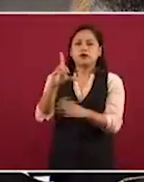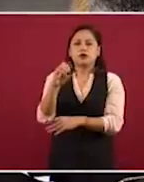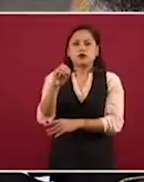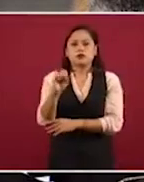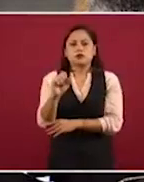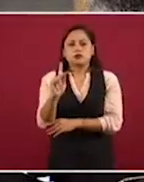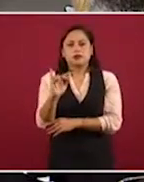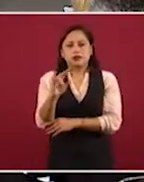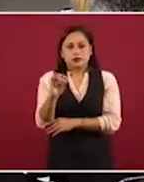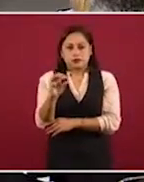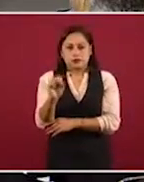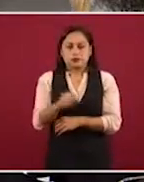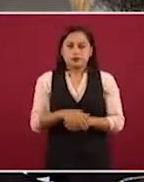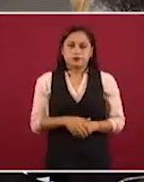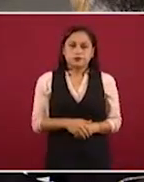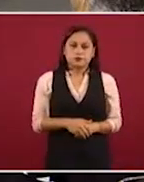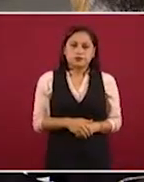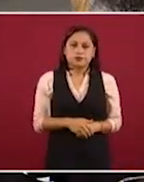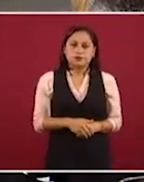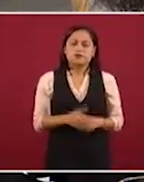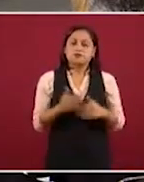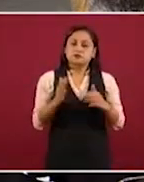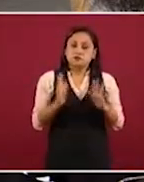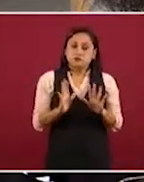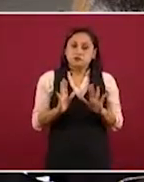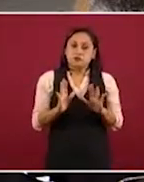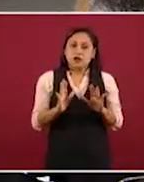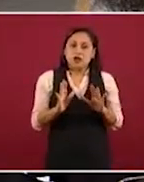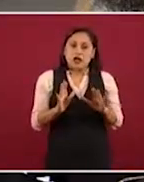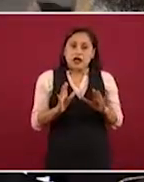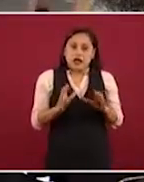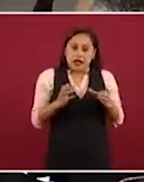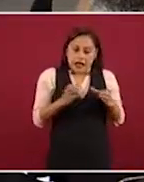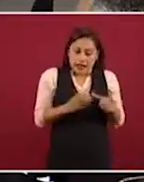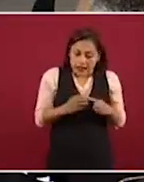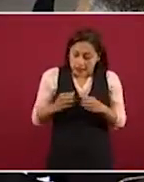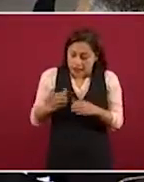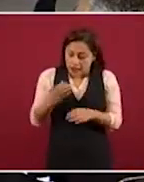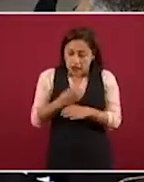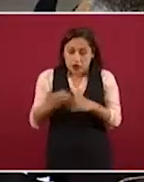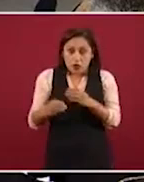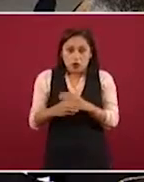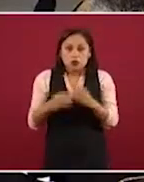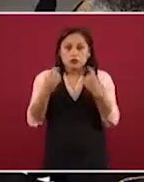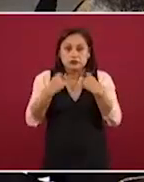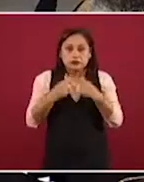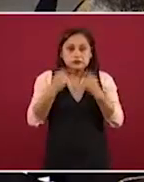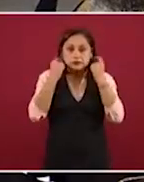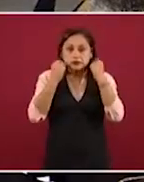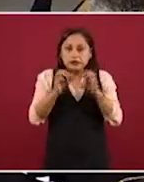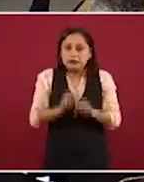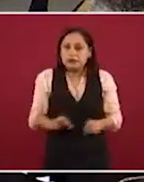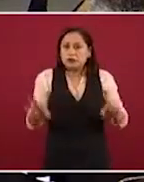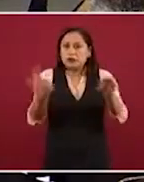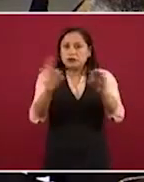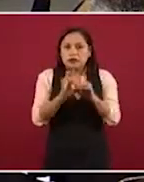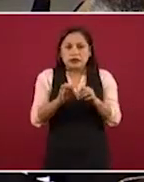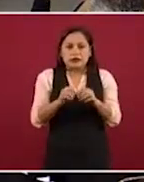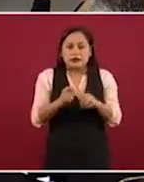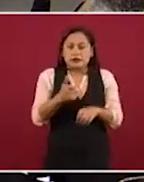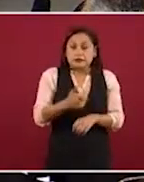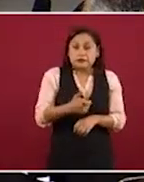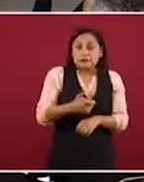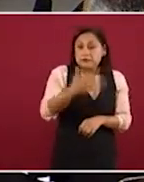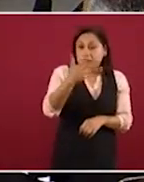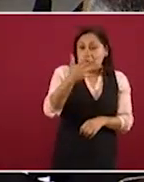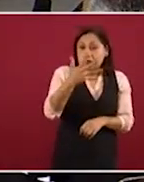algunos lotes representativos el que más costo podría tener ahí está presente es